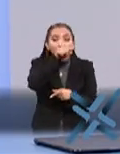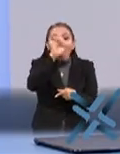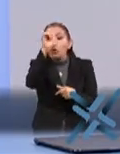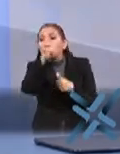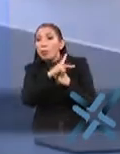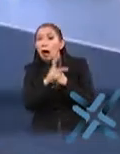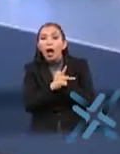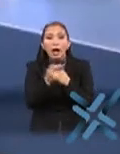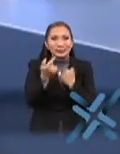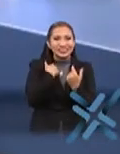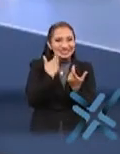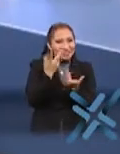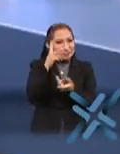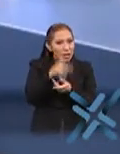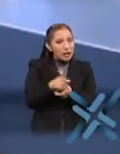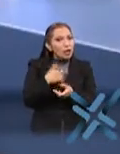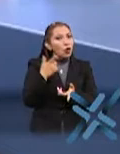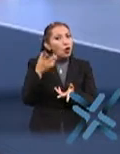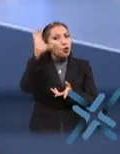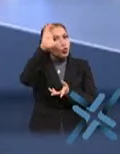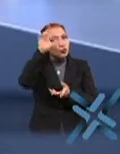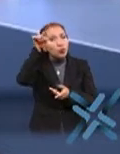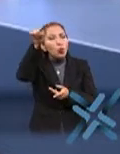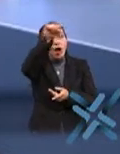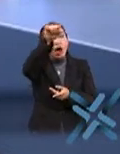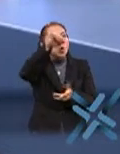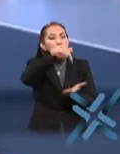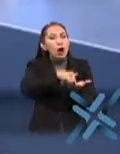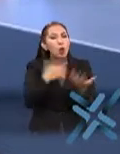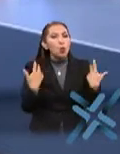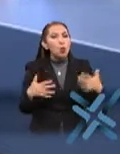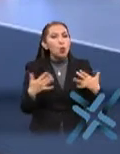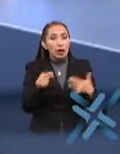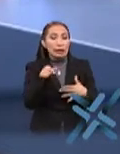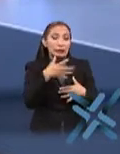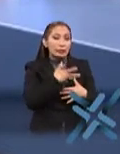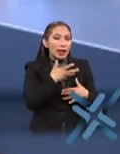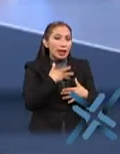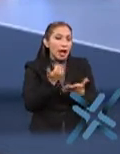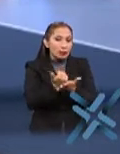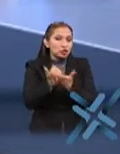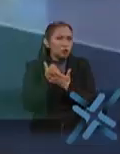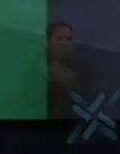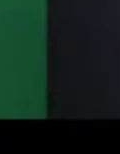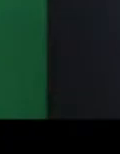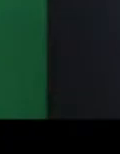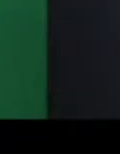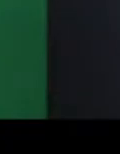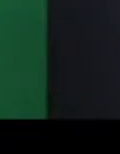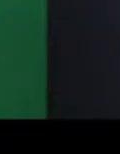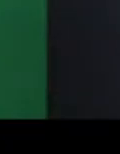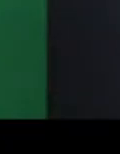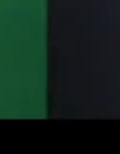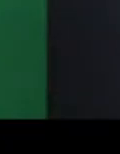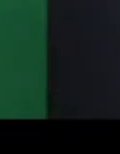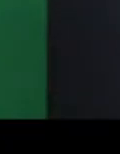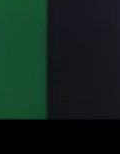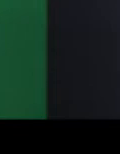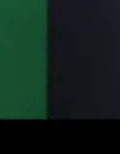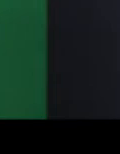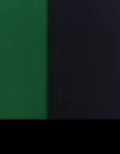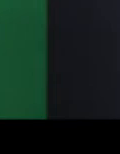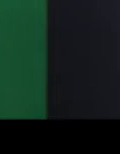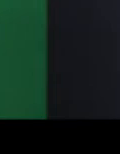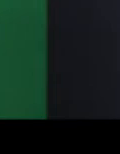expresiones que encuentra México también de la cultura en el mundo, que realmente tienen una gran aceptación en muchos países,